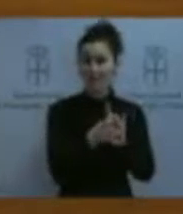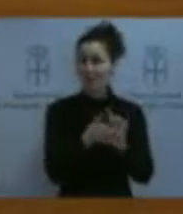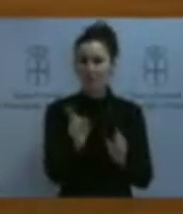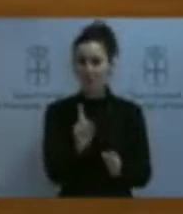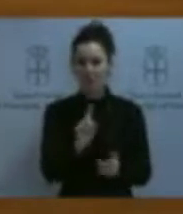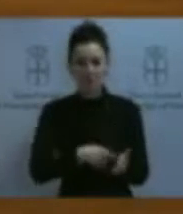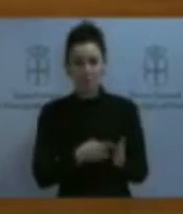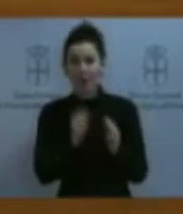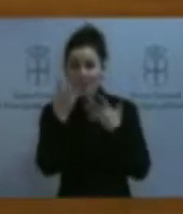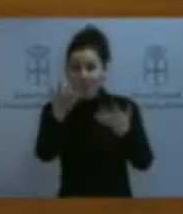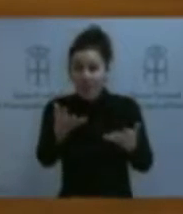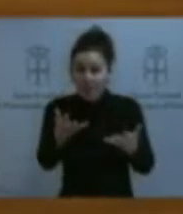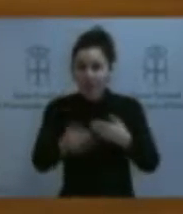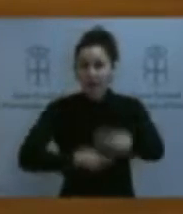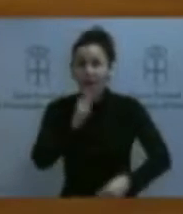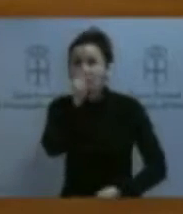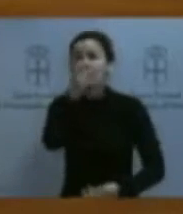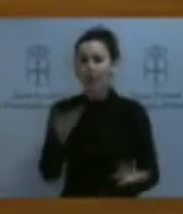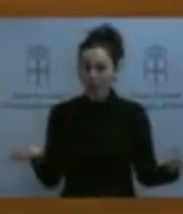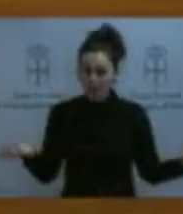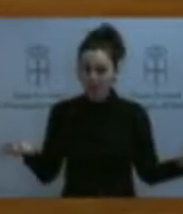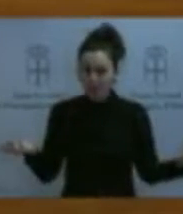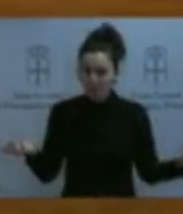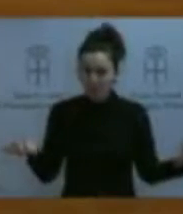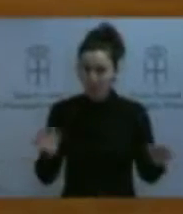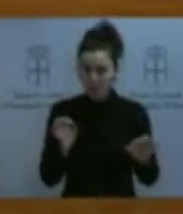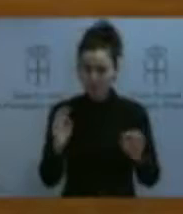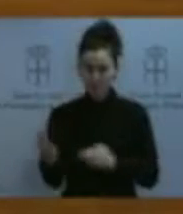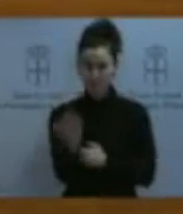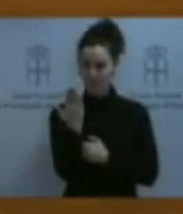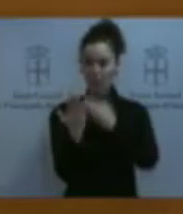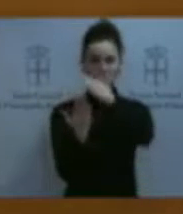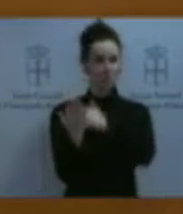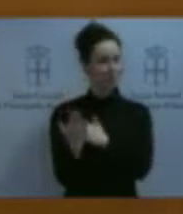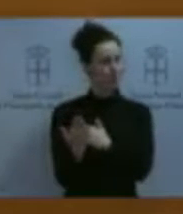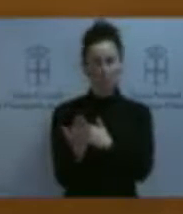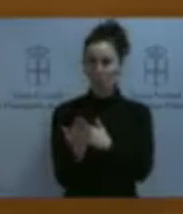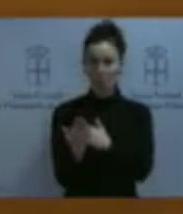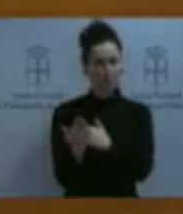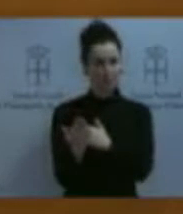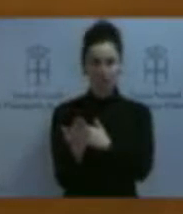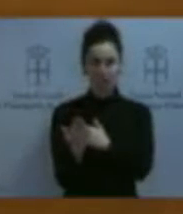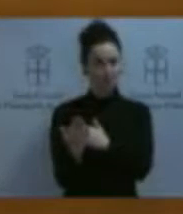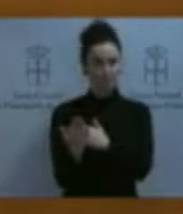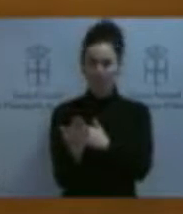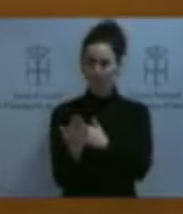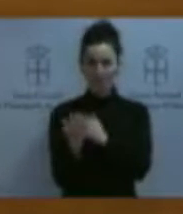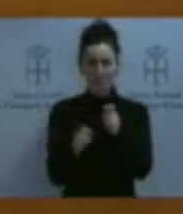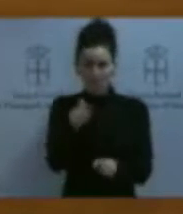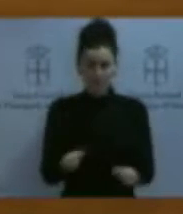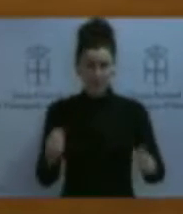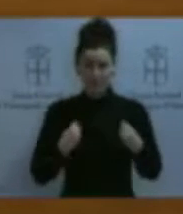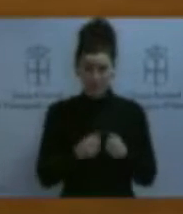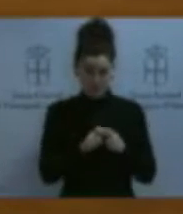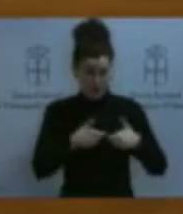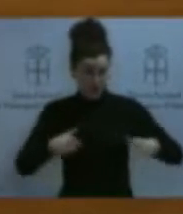aquí y que lo que encontrábamos es que planteaban en ese plan demográfico pues 1 millón de euros para